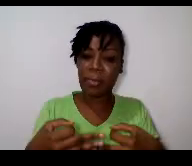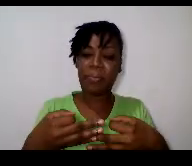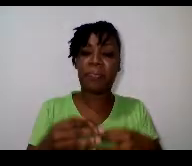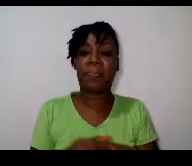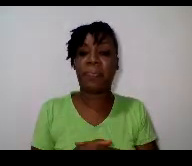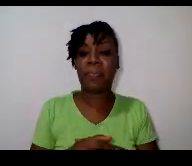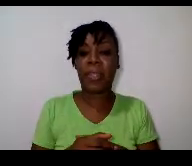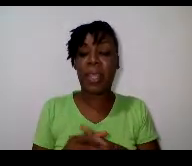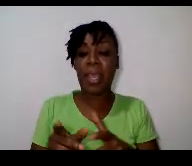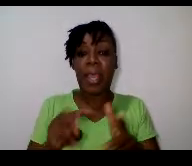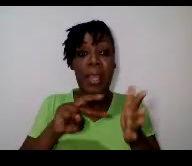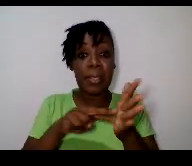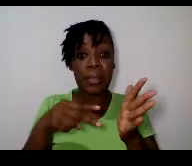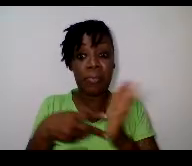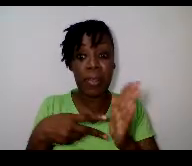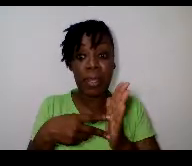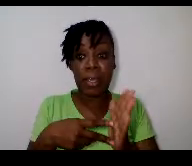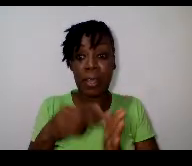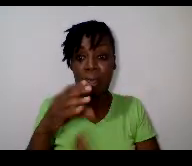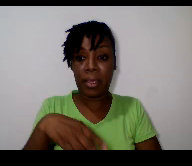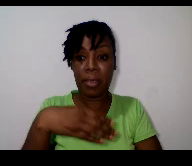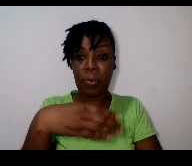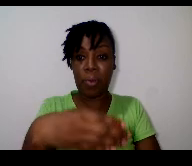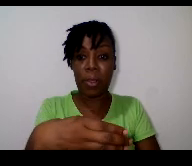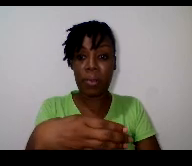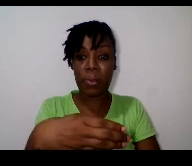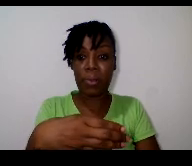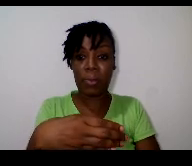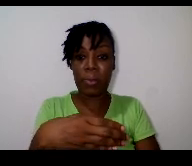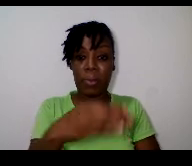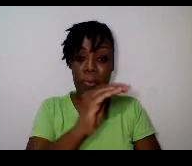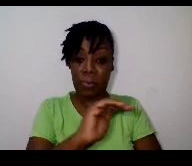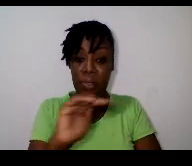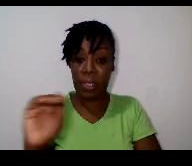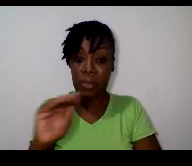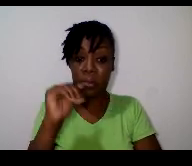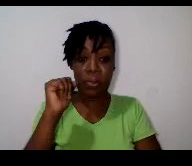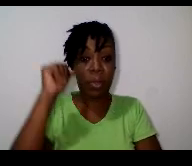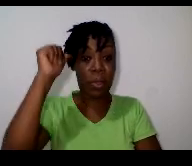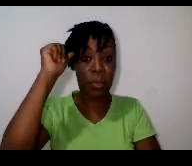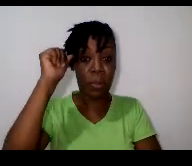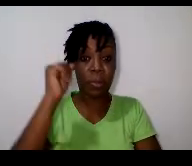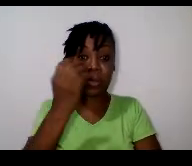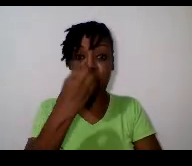Eso significa que cuando los niños o adultos comemos alimentos para las